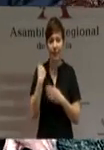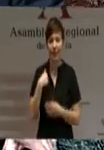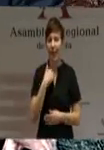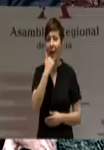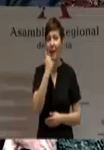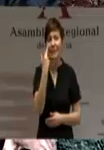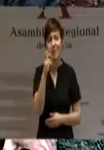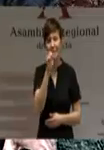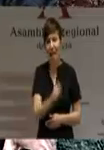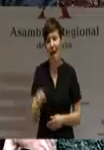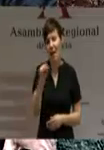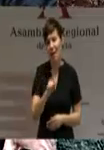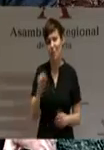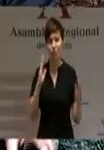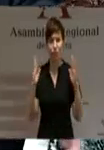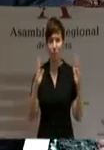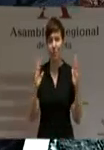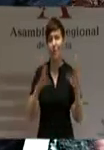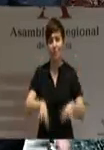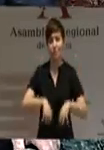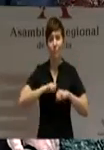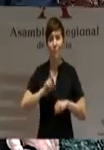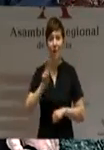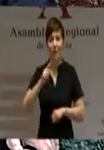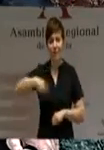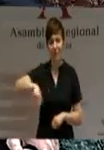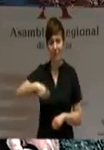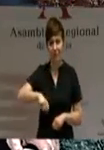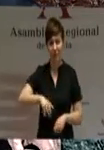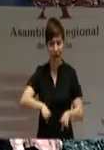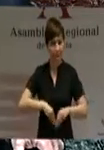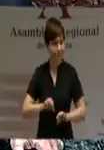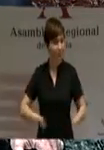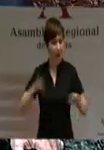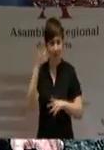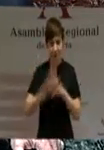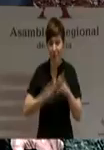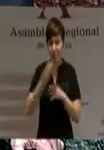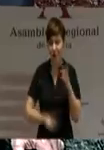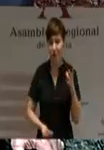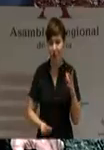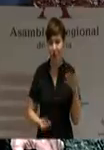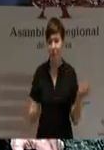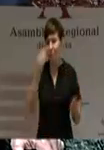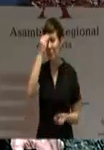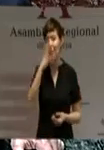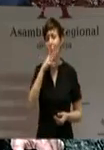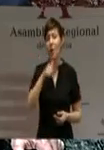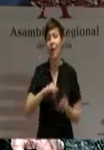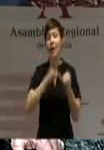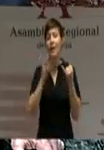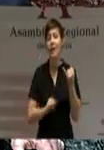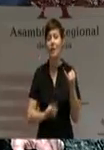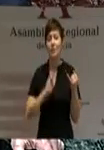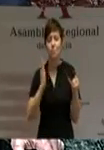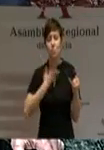de Valcárcel en el poder. Deberían ustedes preguntarse por qué la crisis es aquí, en esta región, más